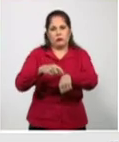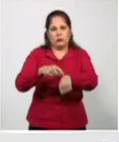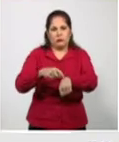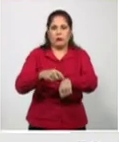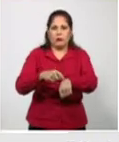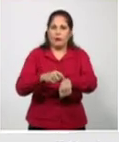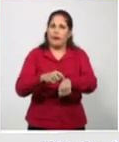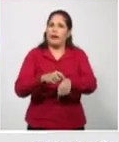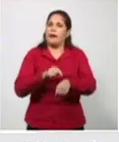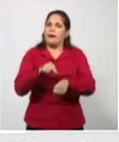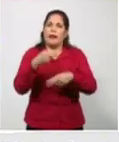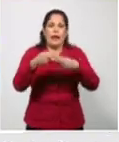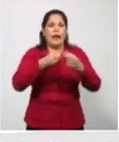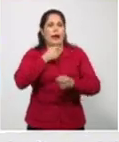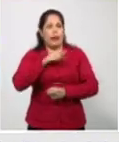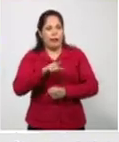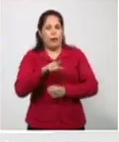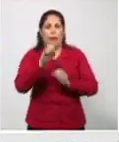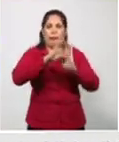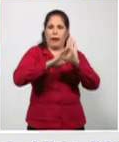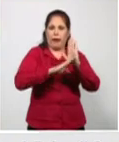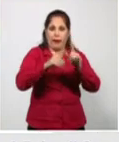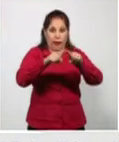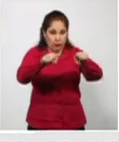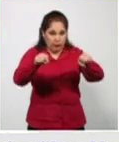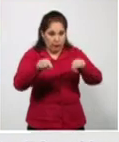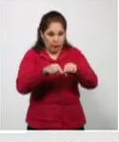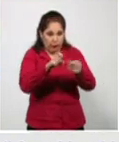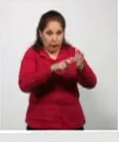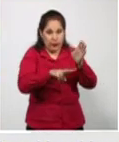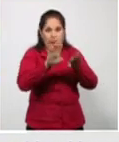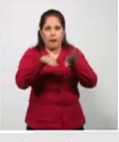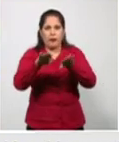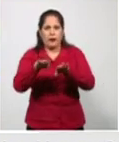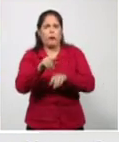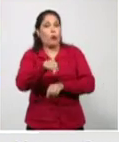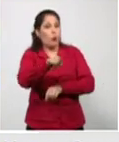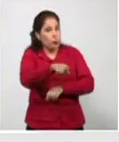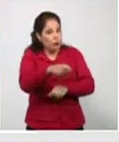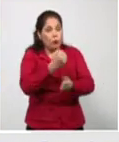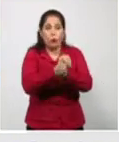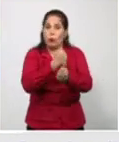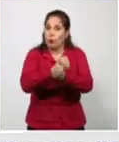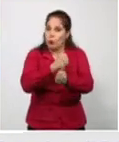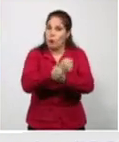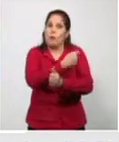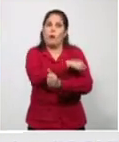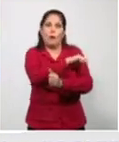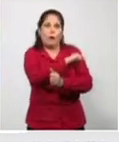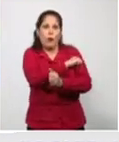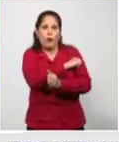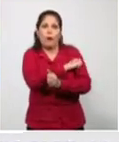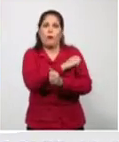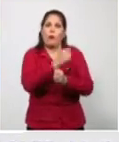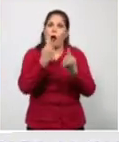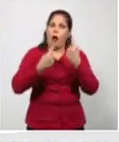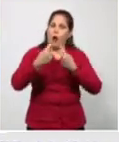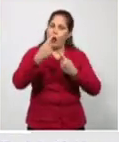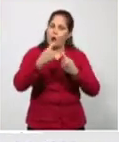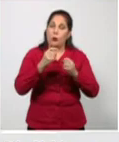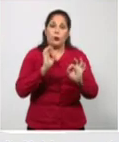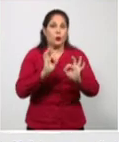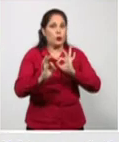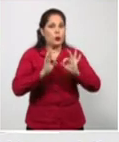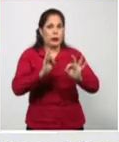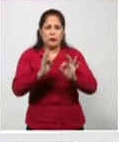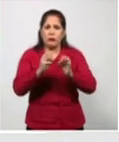intervenciones, se aplican medidas, se logra la percepción de riesgo de la población, y hay veces que